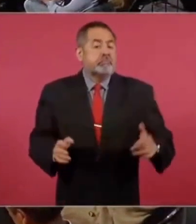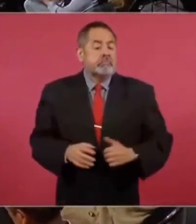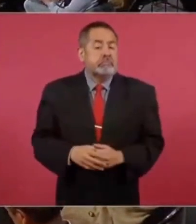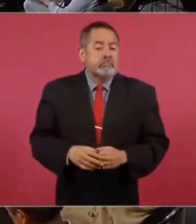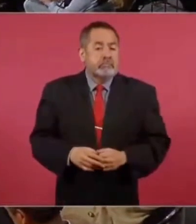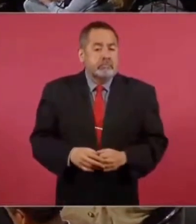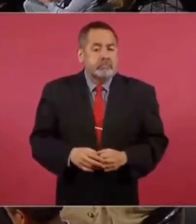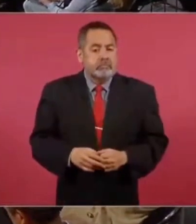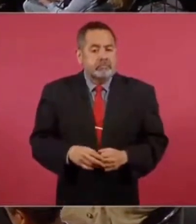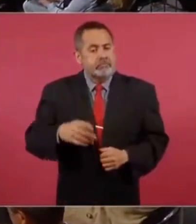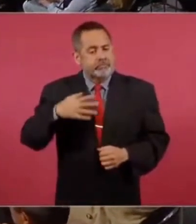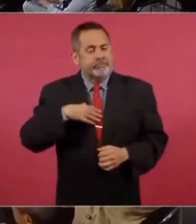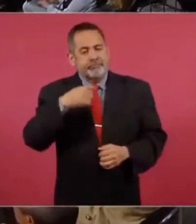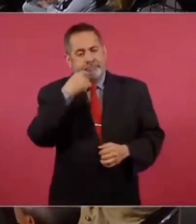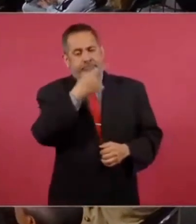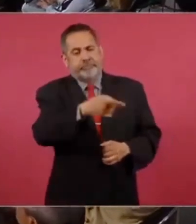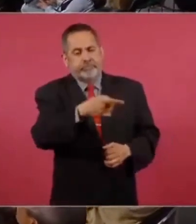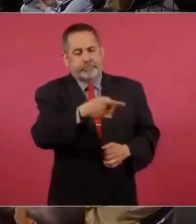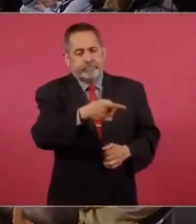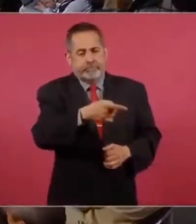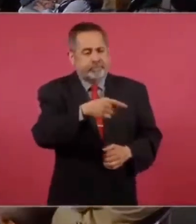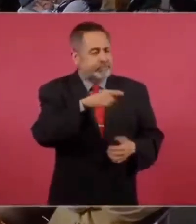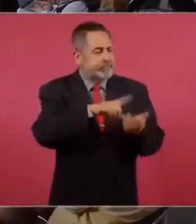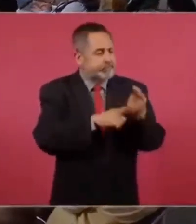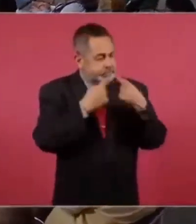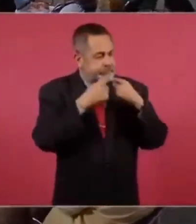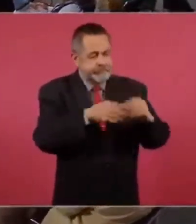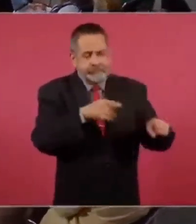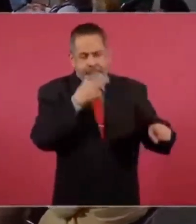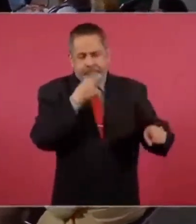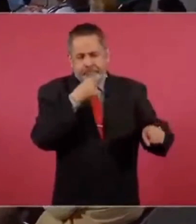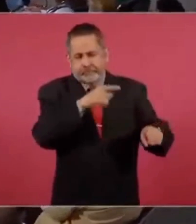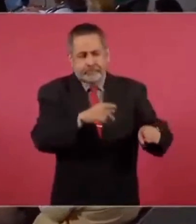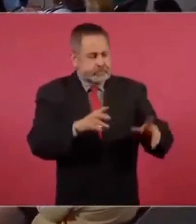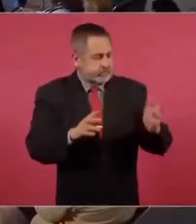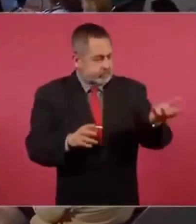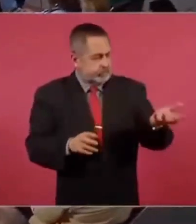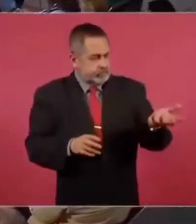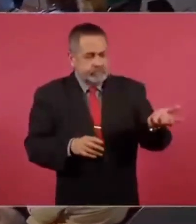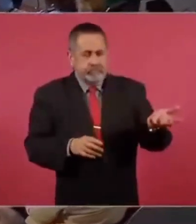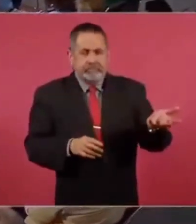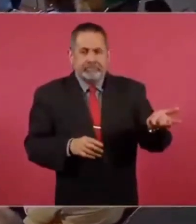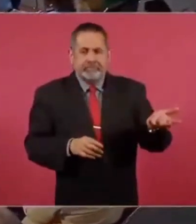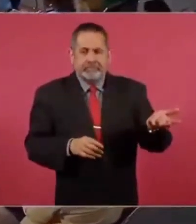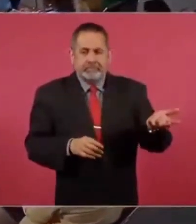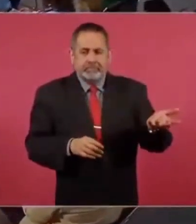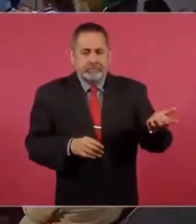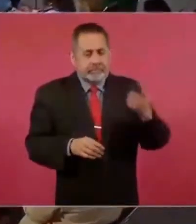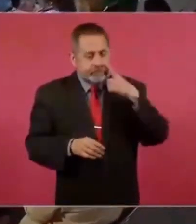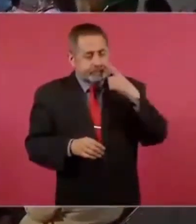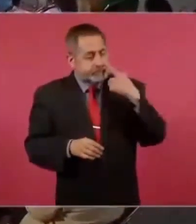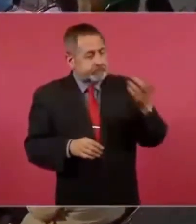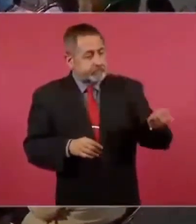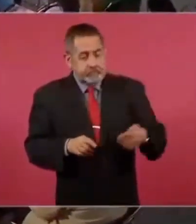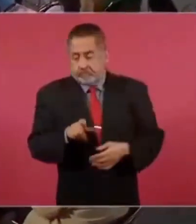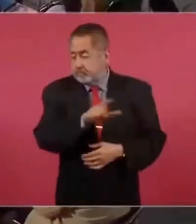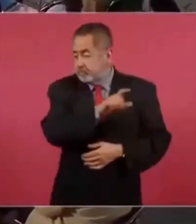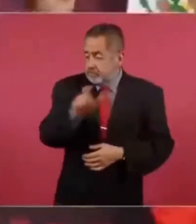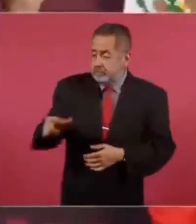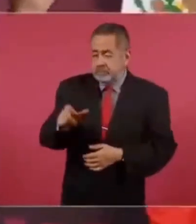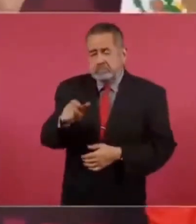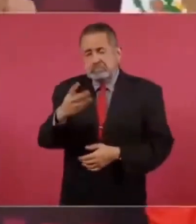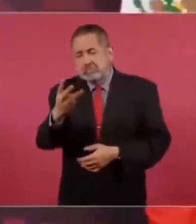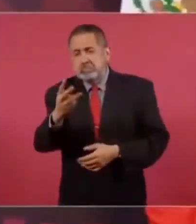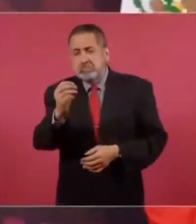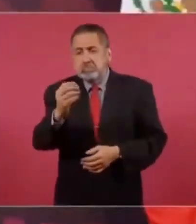Hasta le dije a Servige, le digo, fíjate que van a pagar 3 o